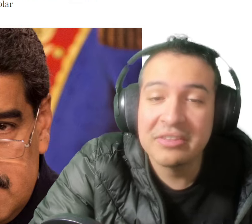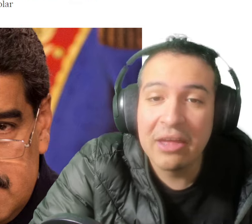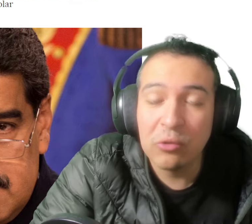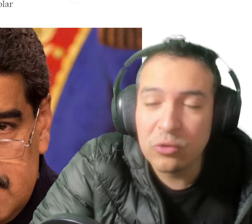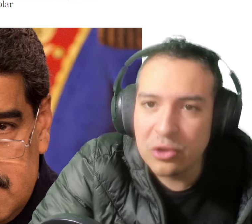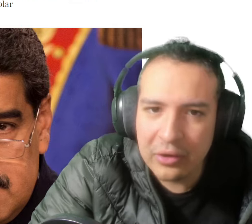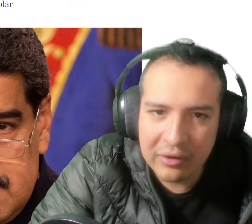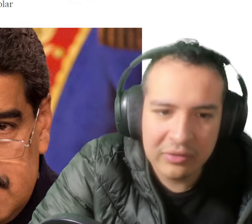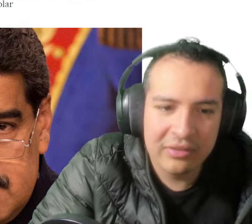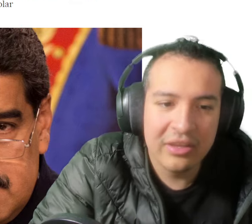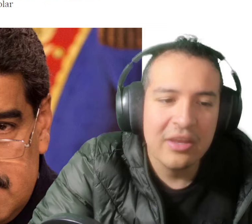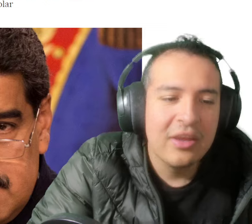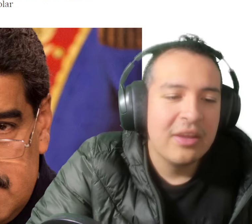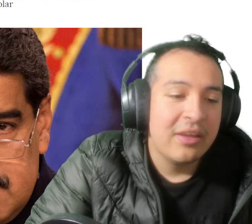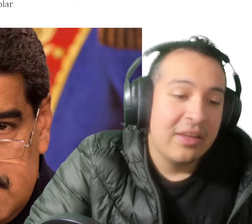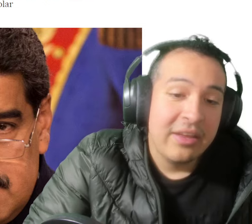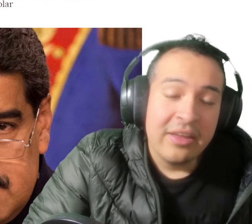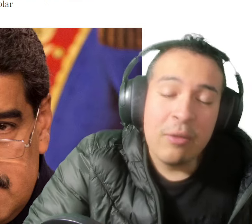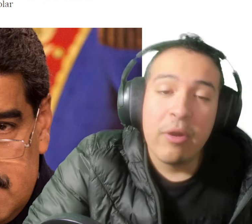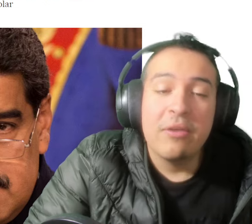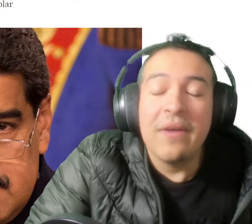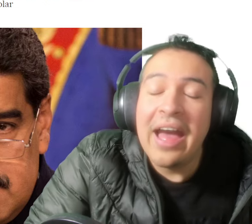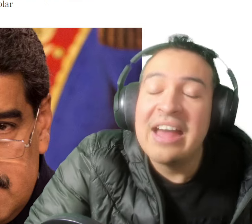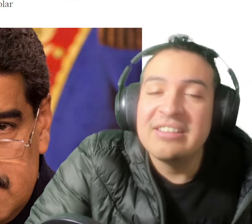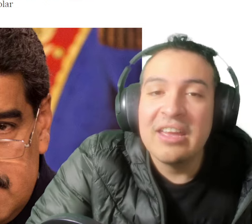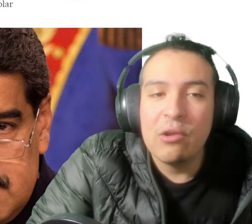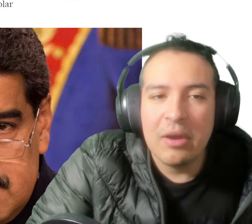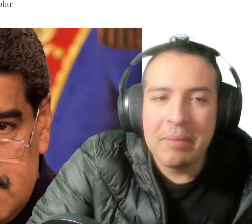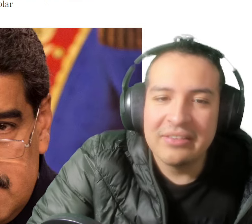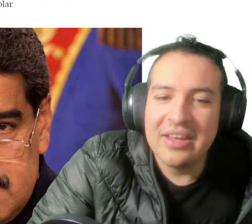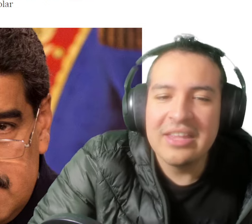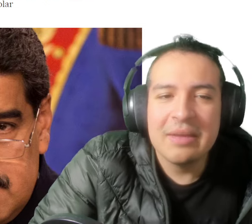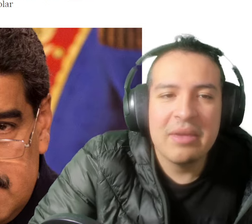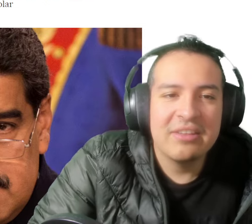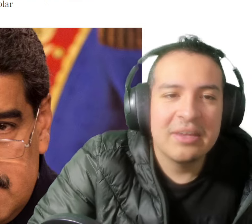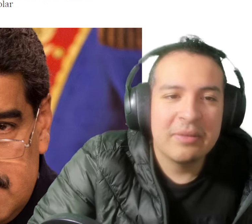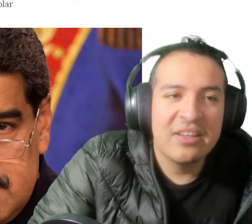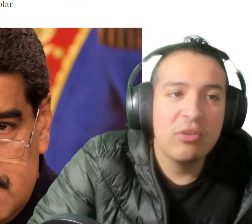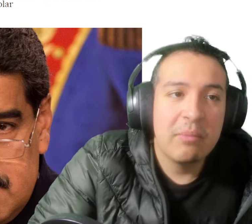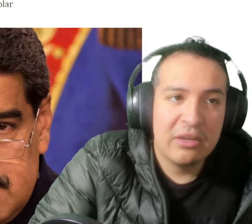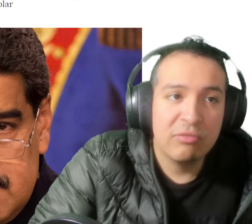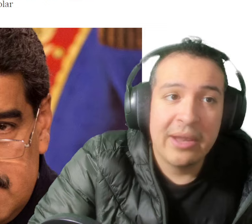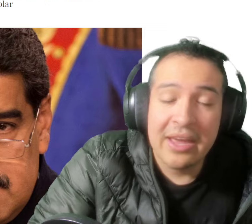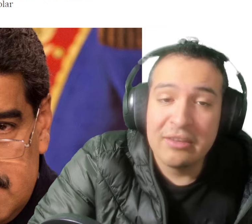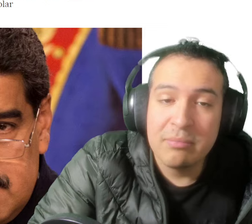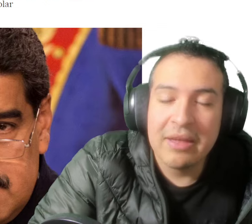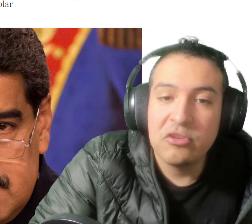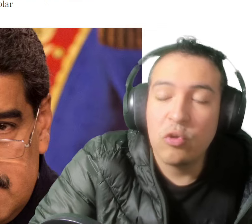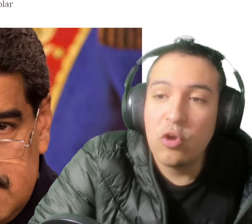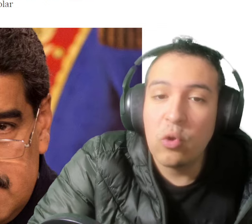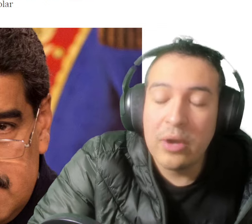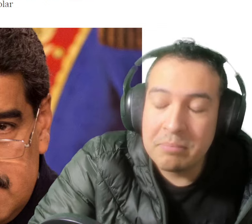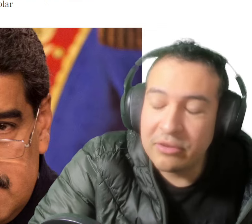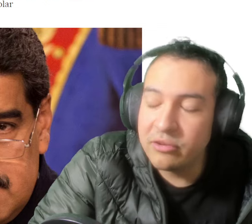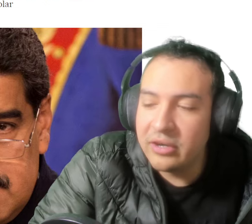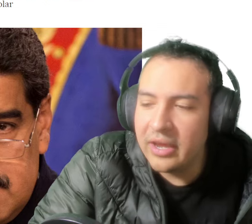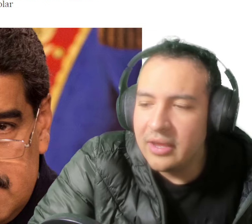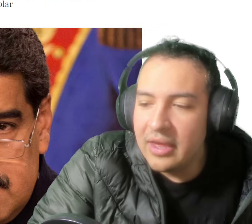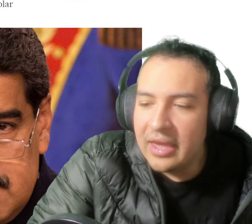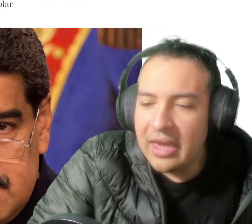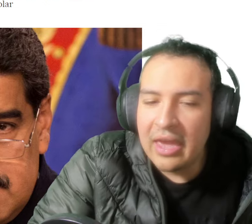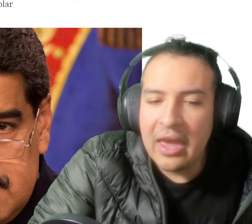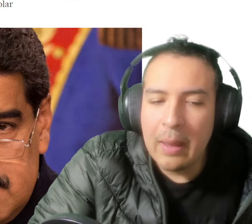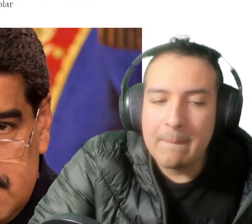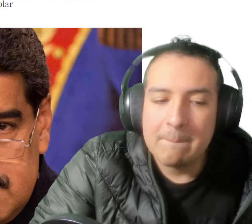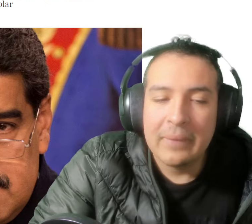cuando el estado controla cosas y y bueno así es lo que pasa y también está pasando en Venezuela Es más yo conozco una persona